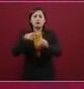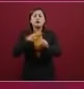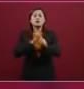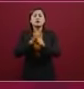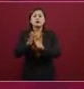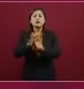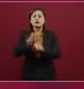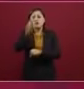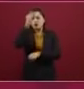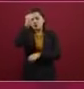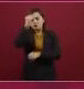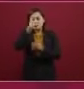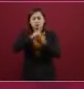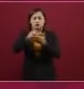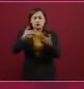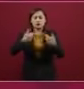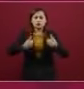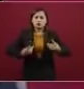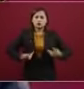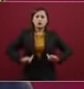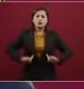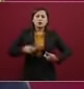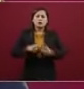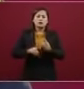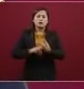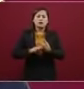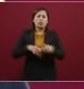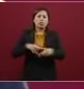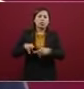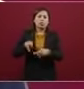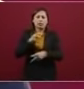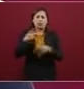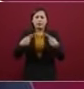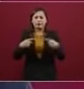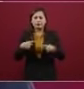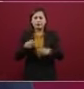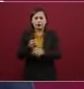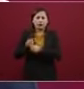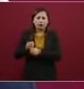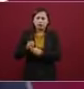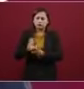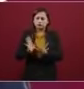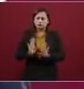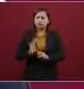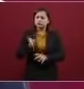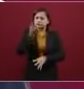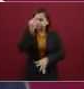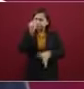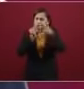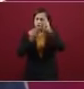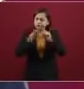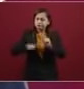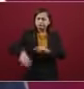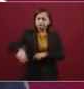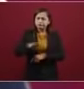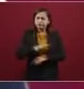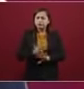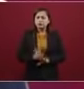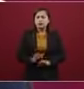de la fuerza también se ha ido avanzando. No hemos dejado todo a esperar el momento en que ya